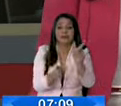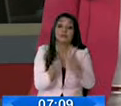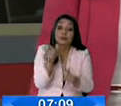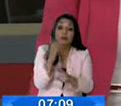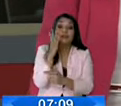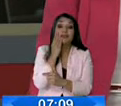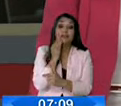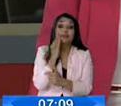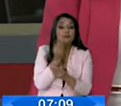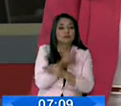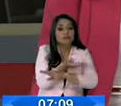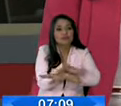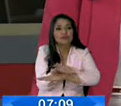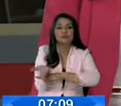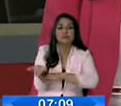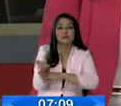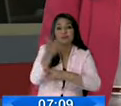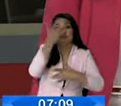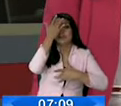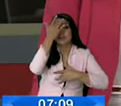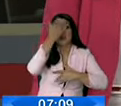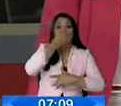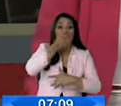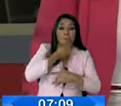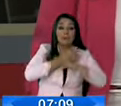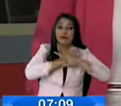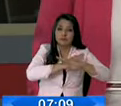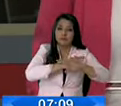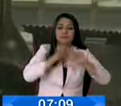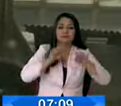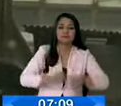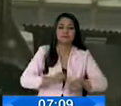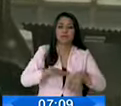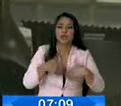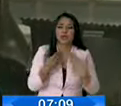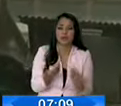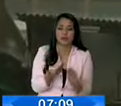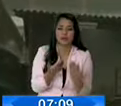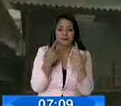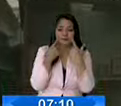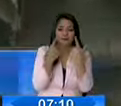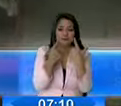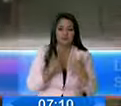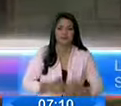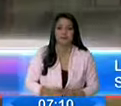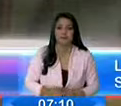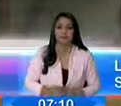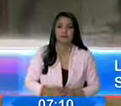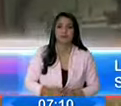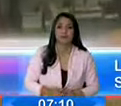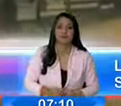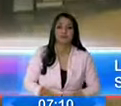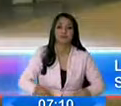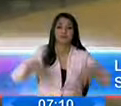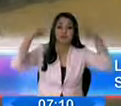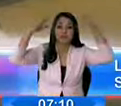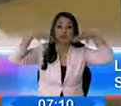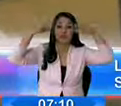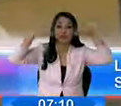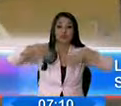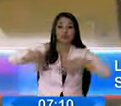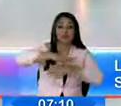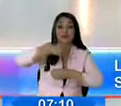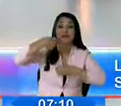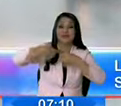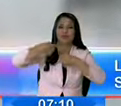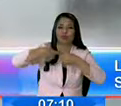recomendaciones para evitar la proliferación de enfermedades respiratorias. Las lluvias y las bajas temperaturas que registra la capital